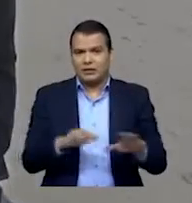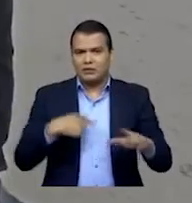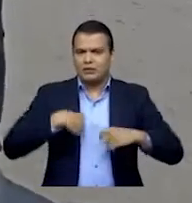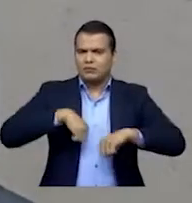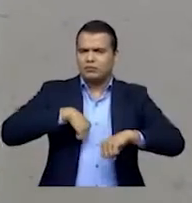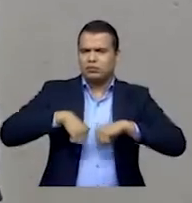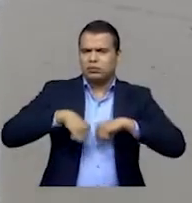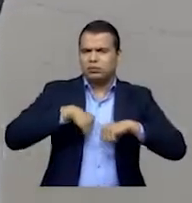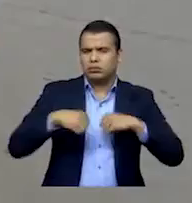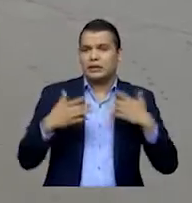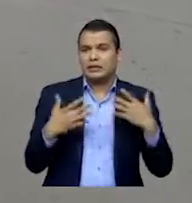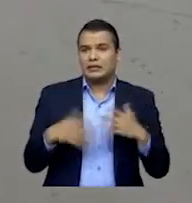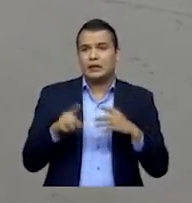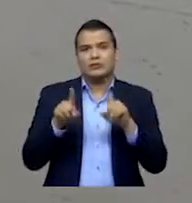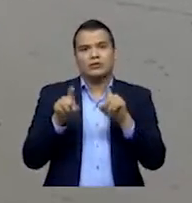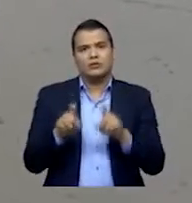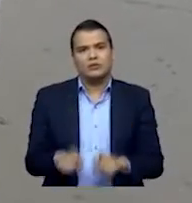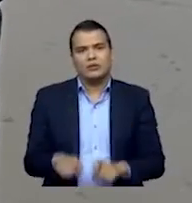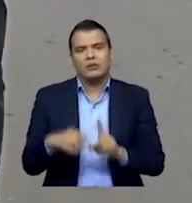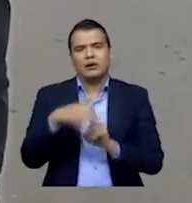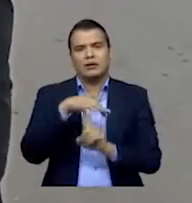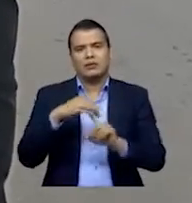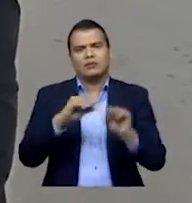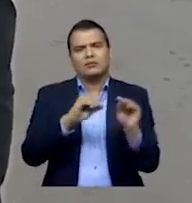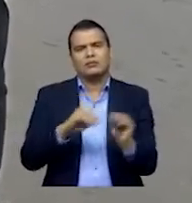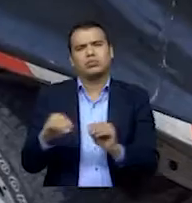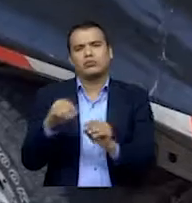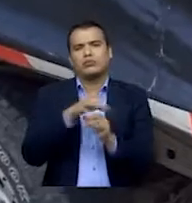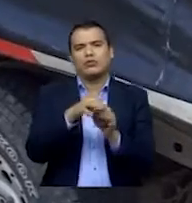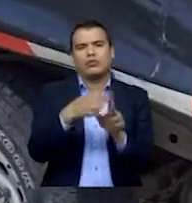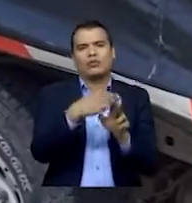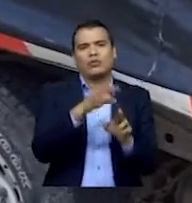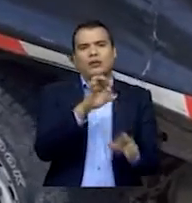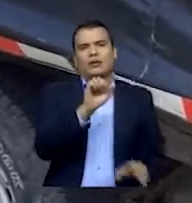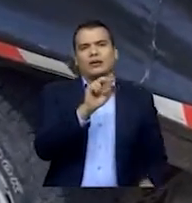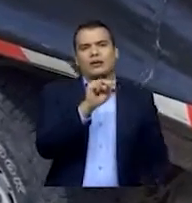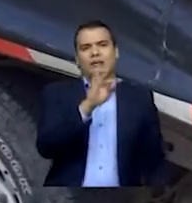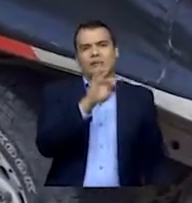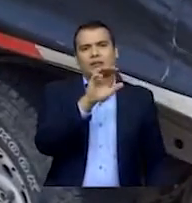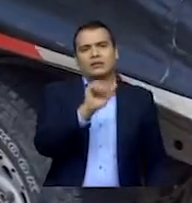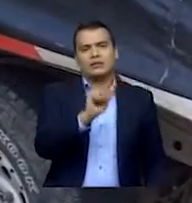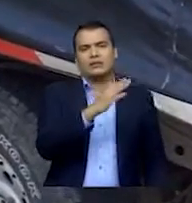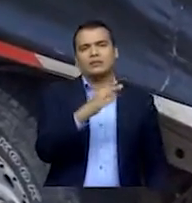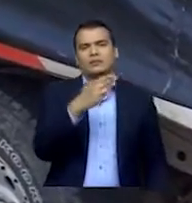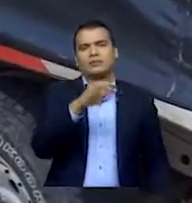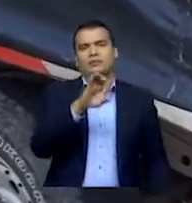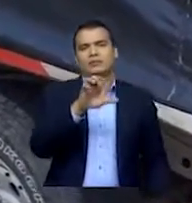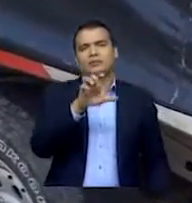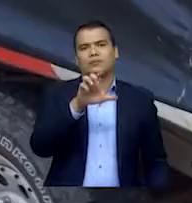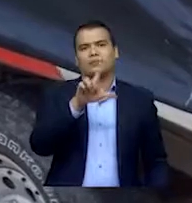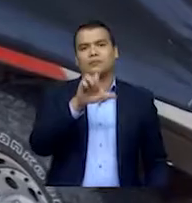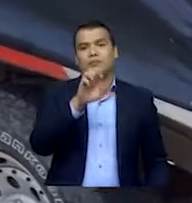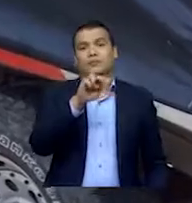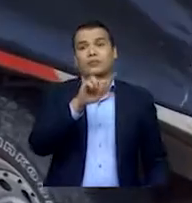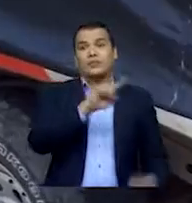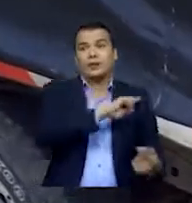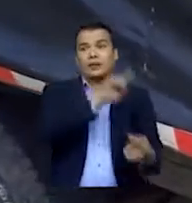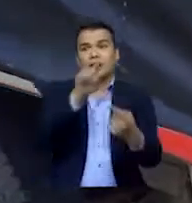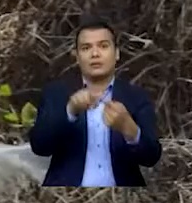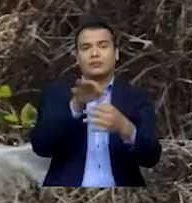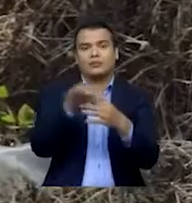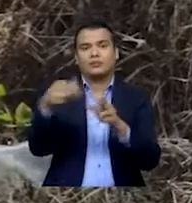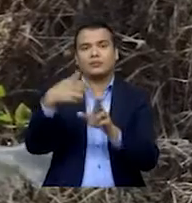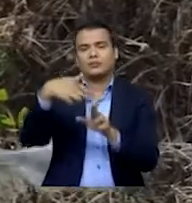de control y educación ambiental desde el corregimiento santa elena hasta el punto en el municipio este rico hacer un llamado a la comunidad